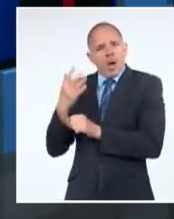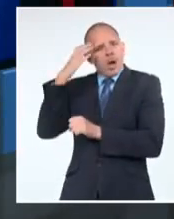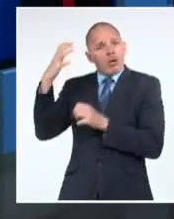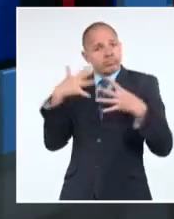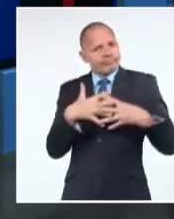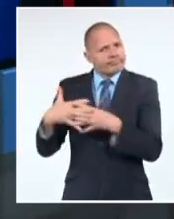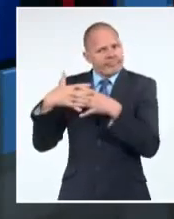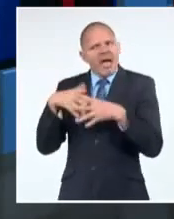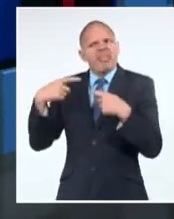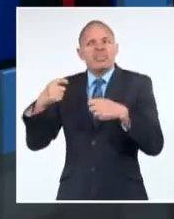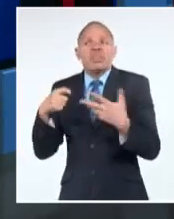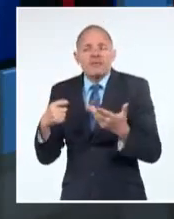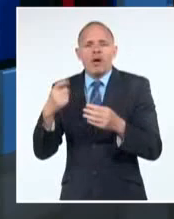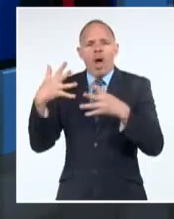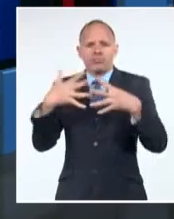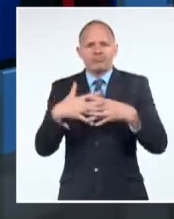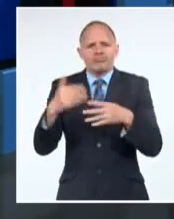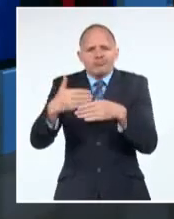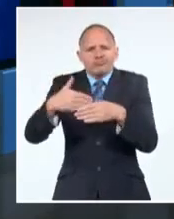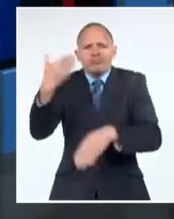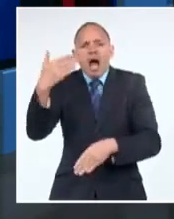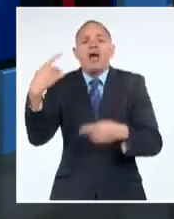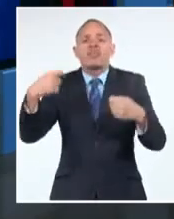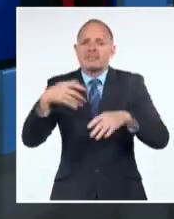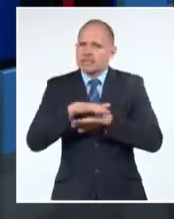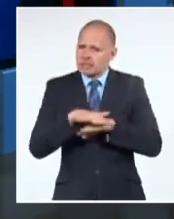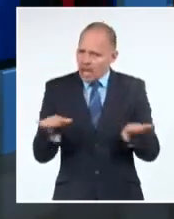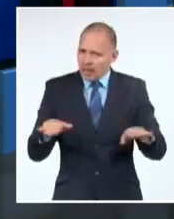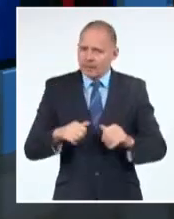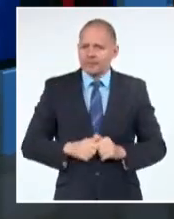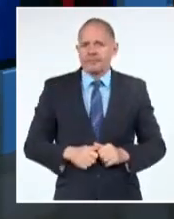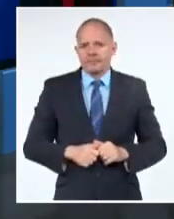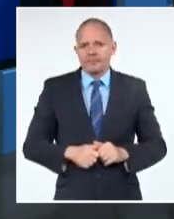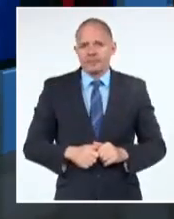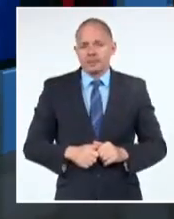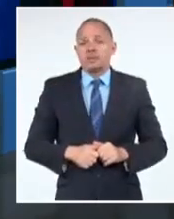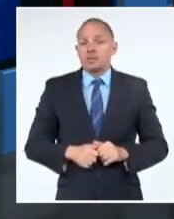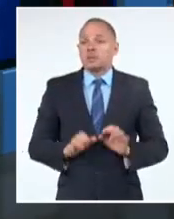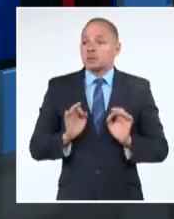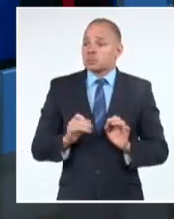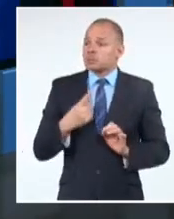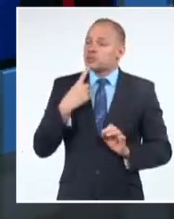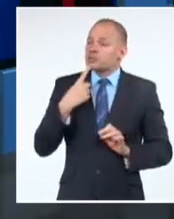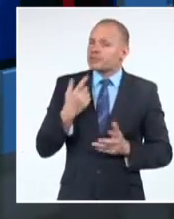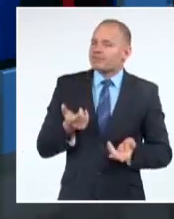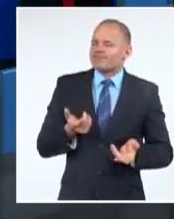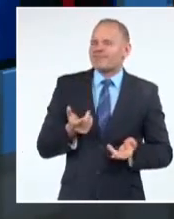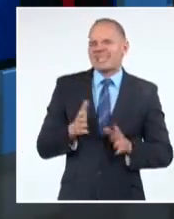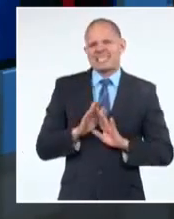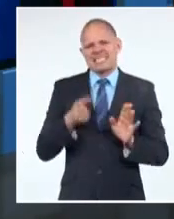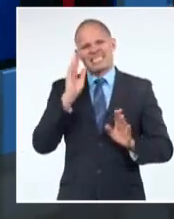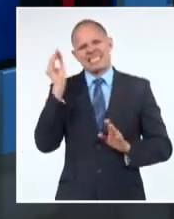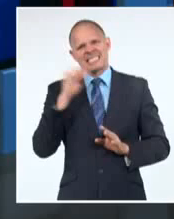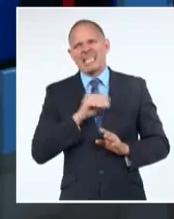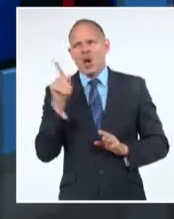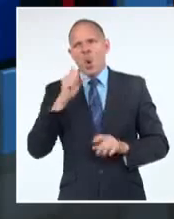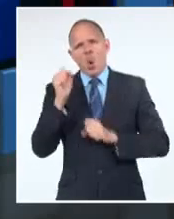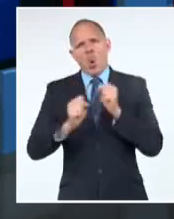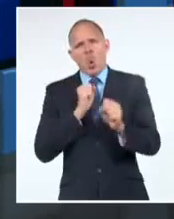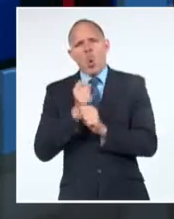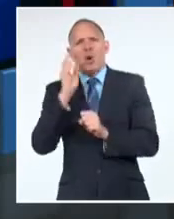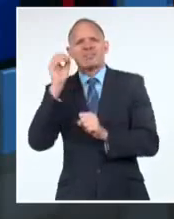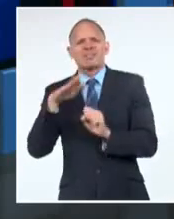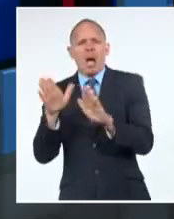de Estados Unidos para lograr un cambio en la política de bloqueo a Cuba. AMLO también cuestionó el uso politizado de la llamada lista de